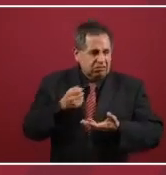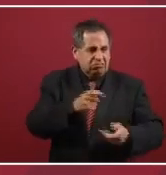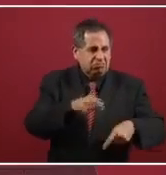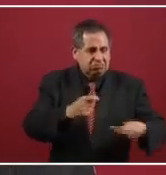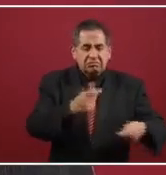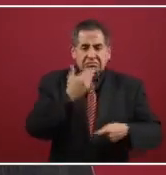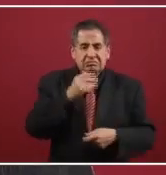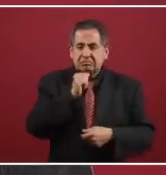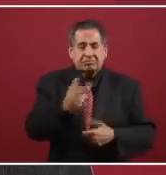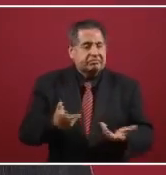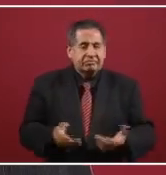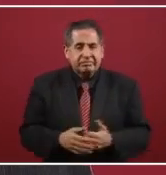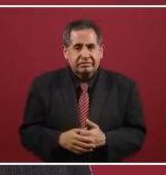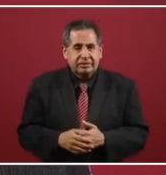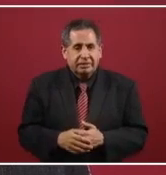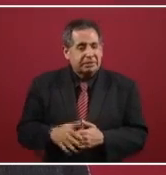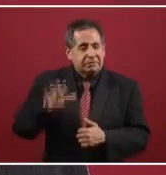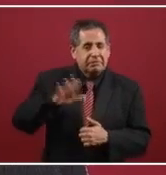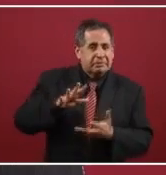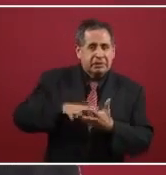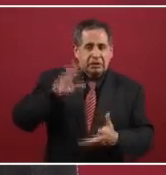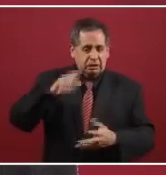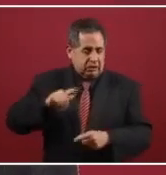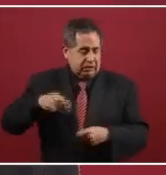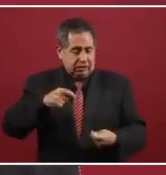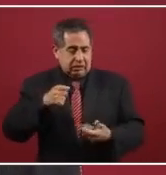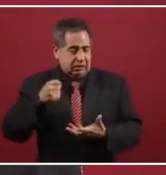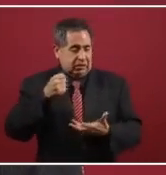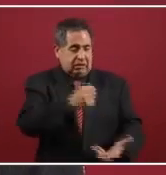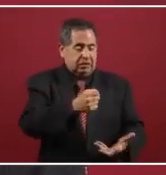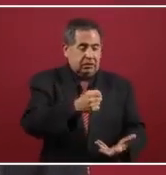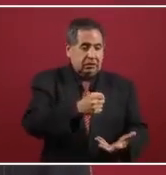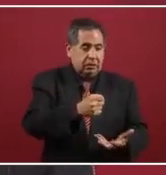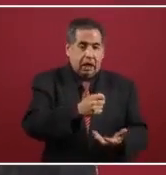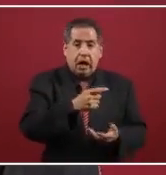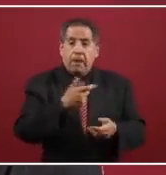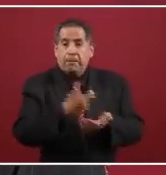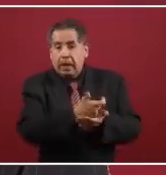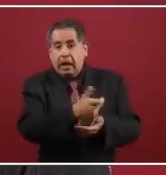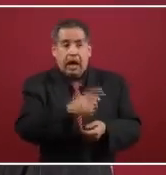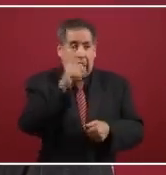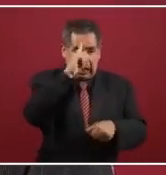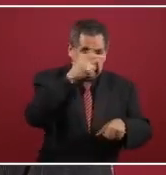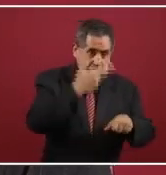se queda el dinero en asesores, directivos,